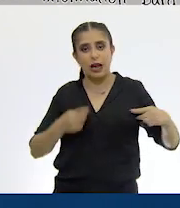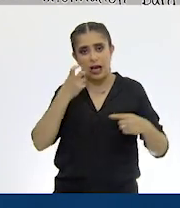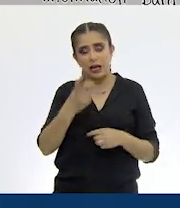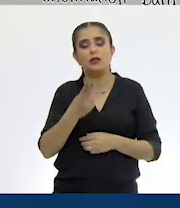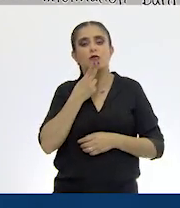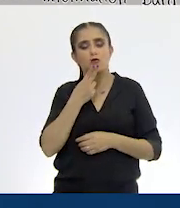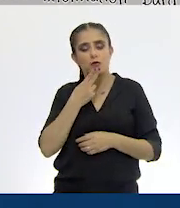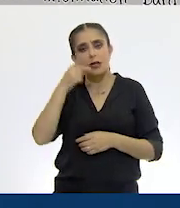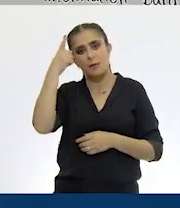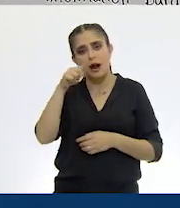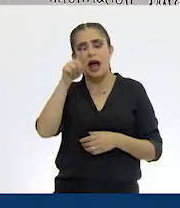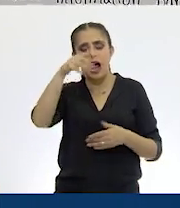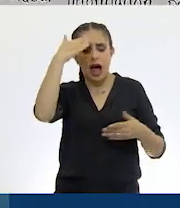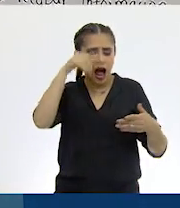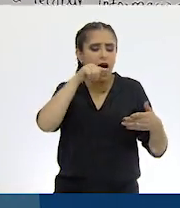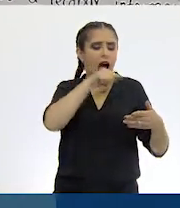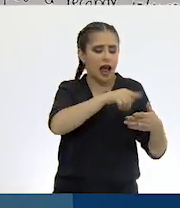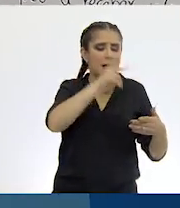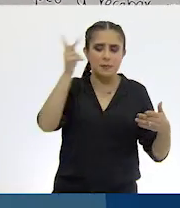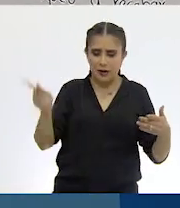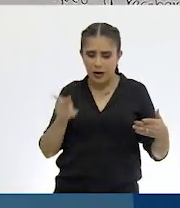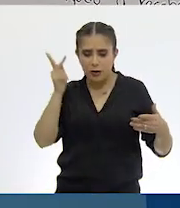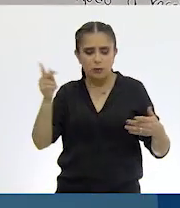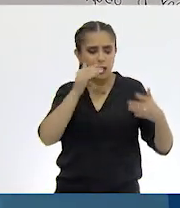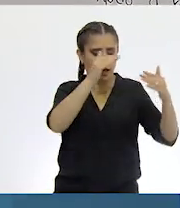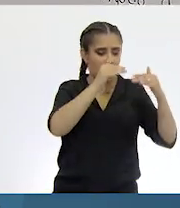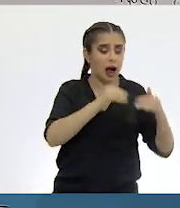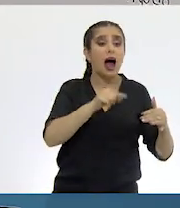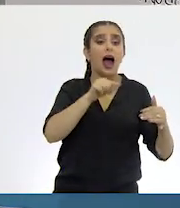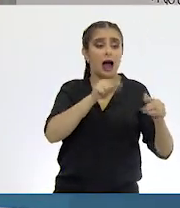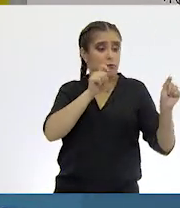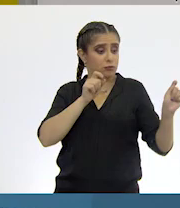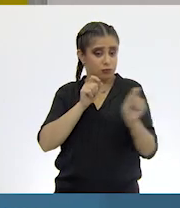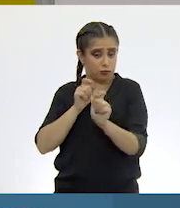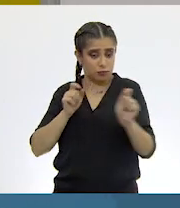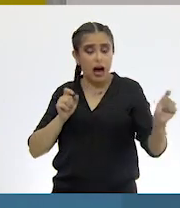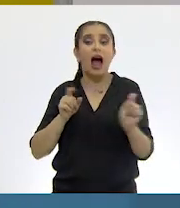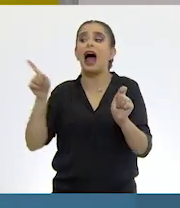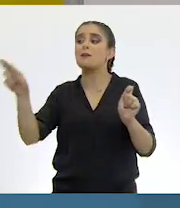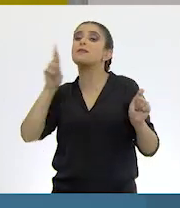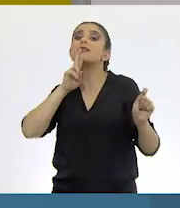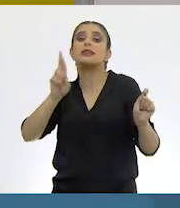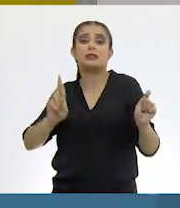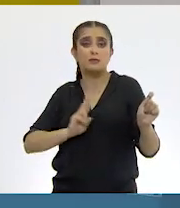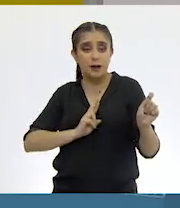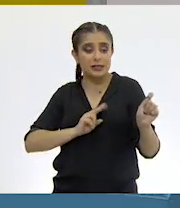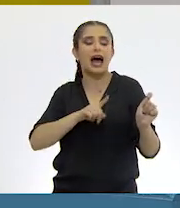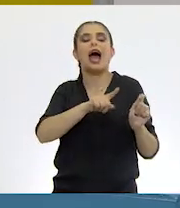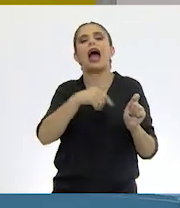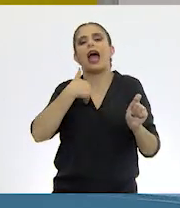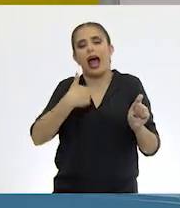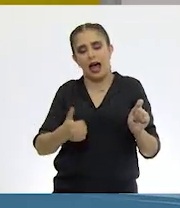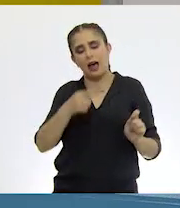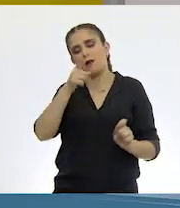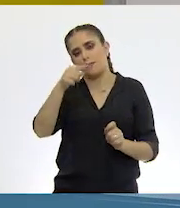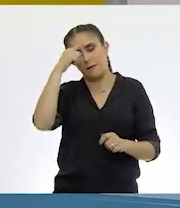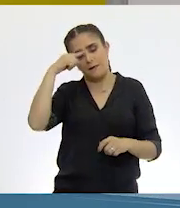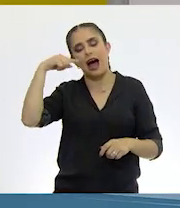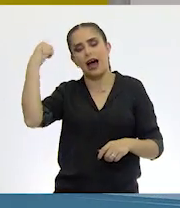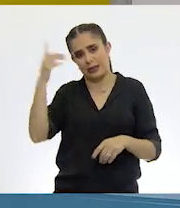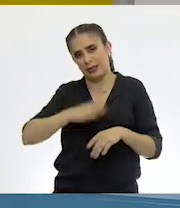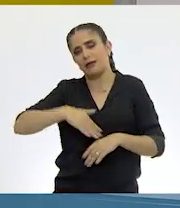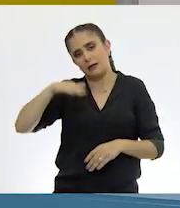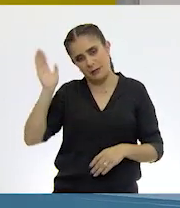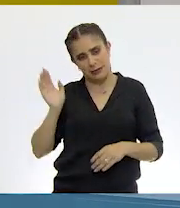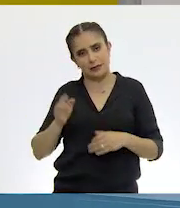de estos guiones para hacer el reporte directo de tu entrevista. Y bien, pues ahora a